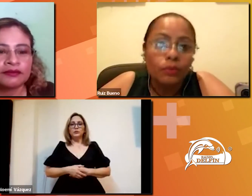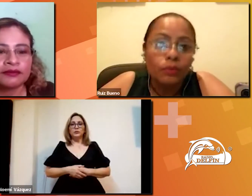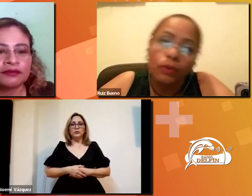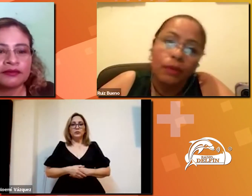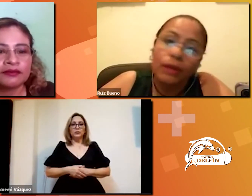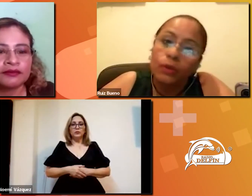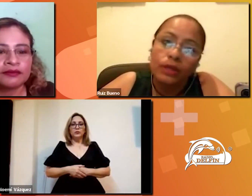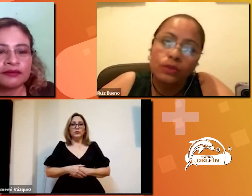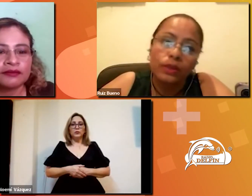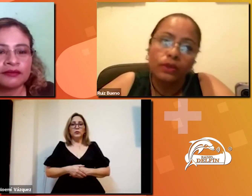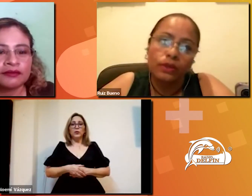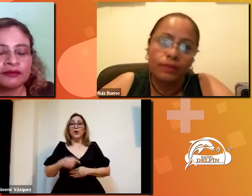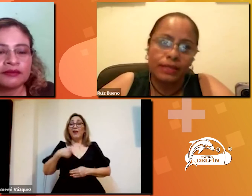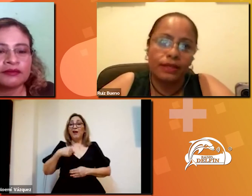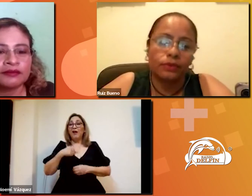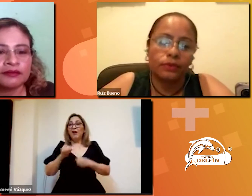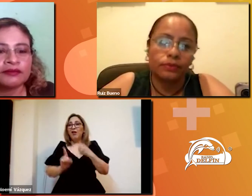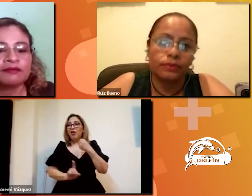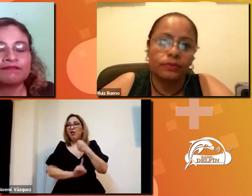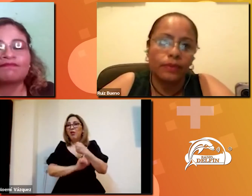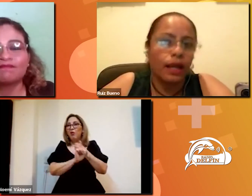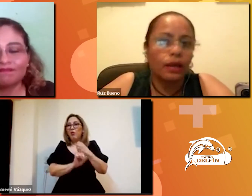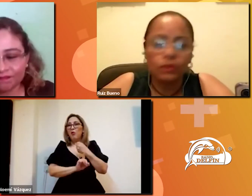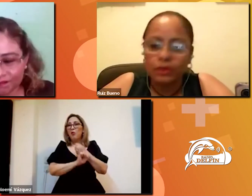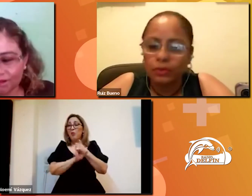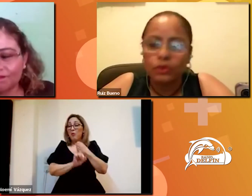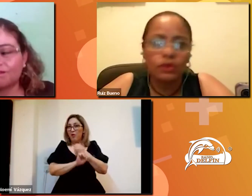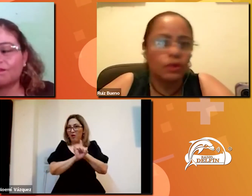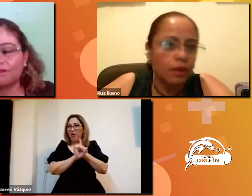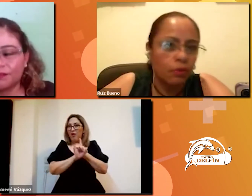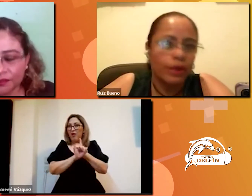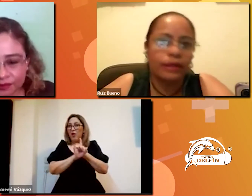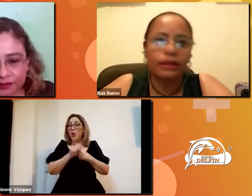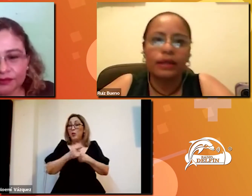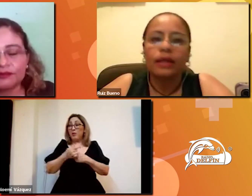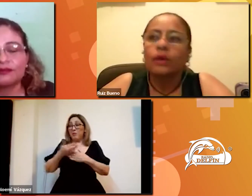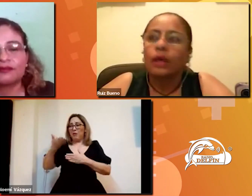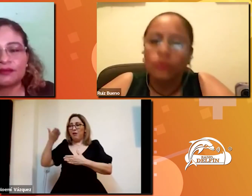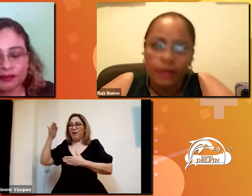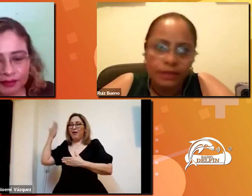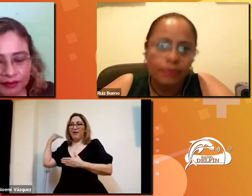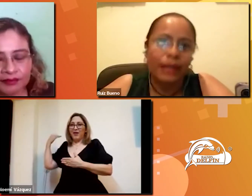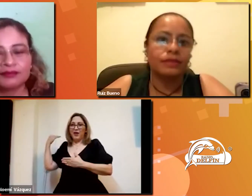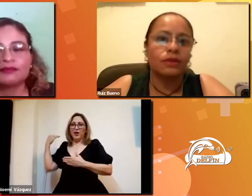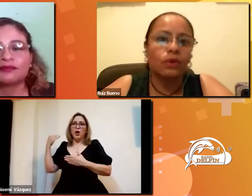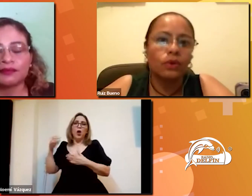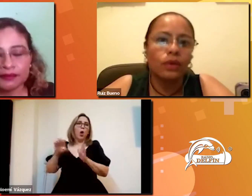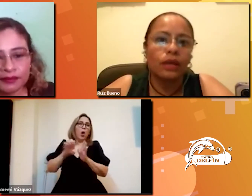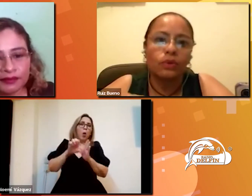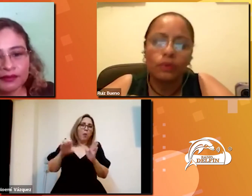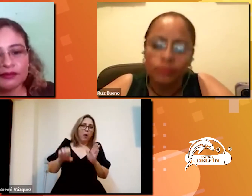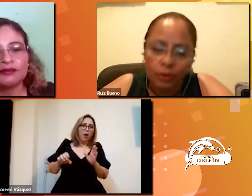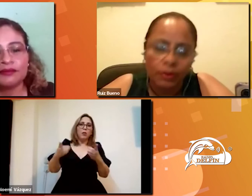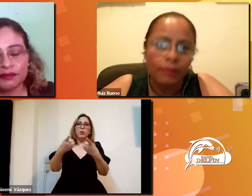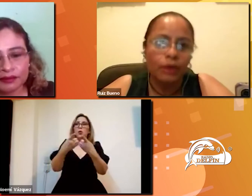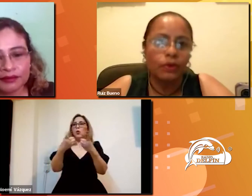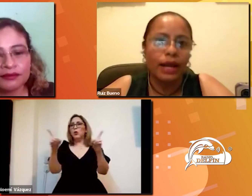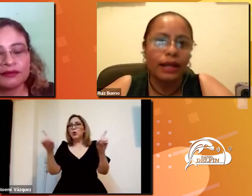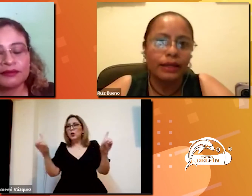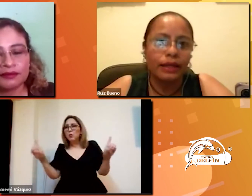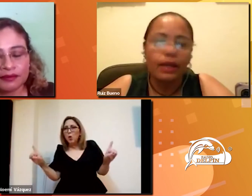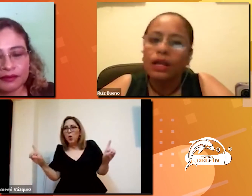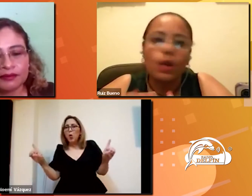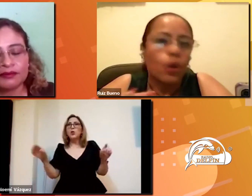tengo algún problema no resuelto del pasado. Algún divorcio, alguna muerte, alguna separación, algún problema